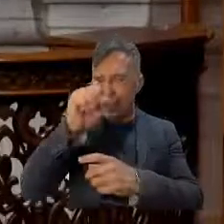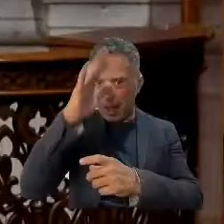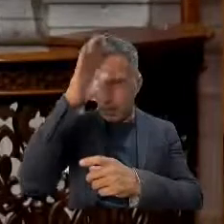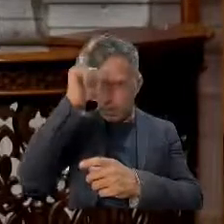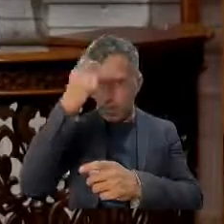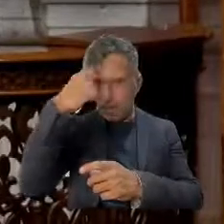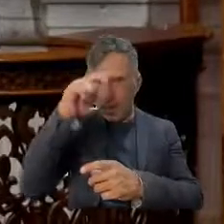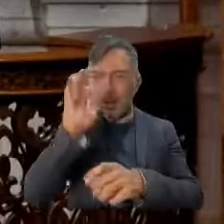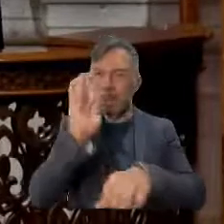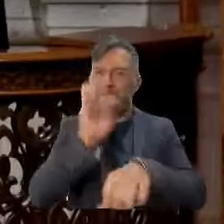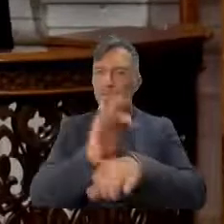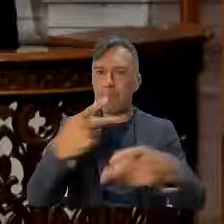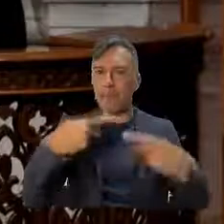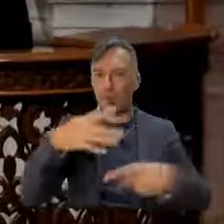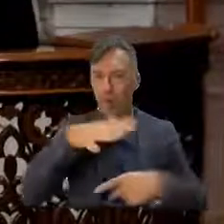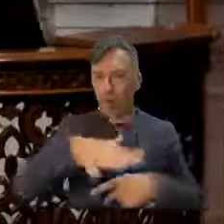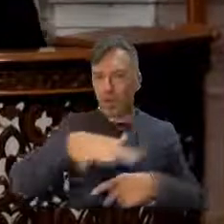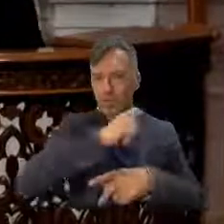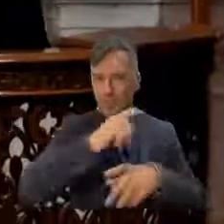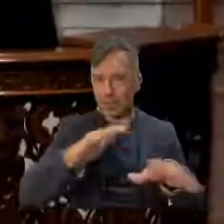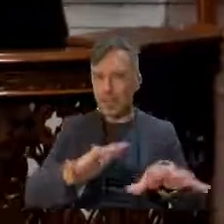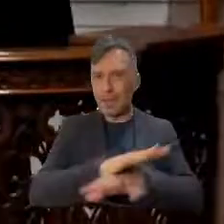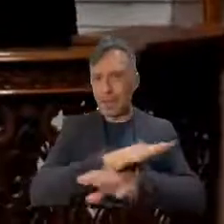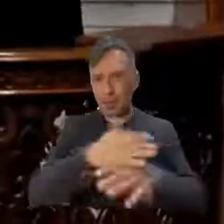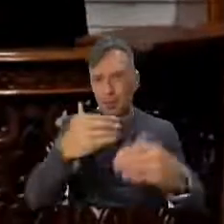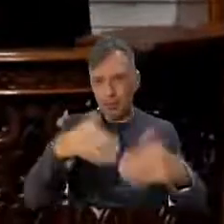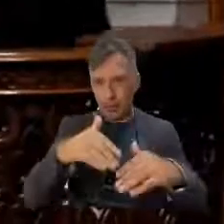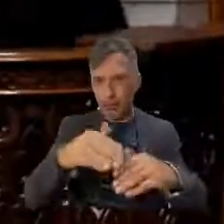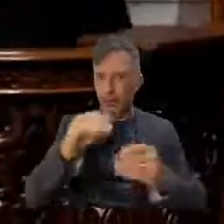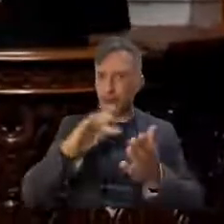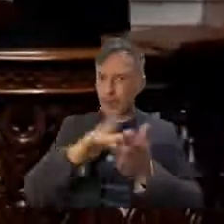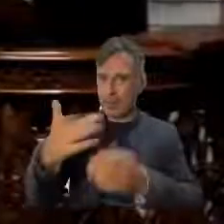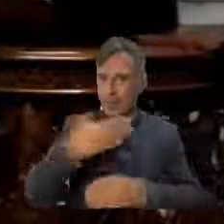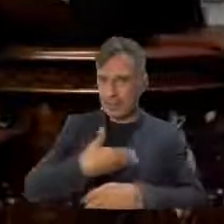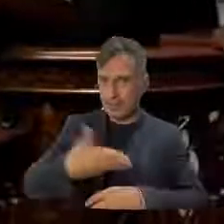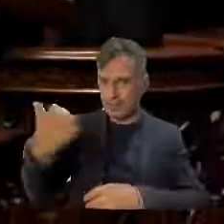Muchas gracias, compañero presidente. Gracias, diputado. Si baja. En términos